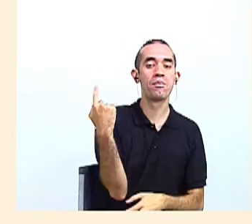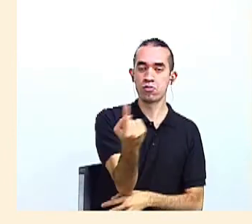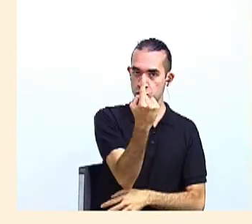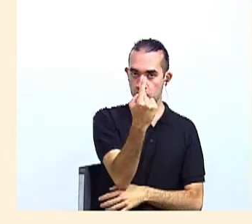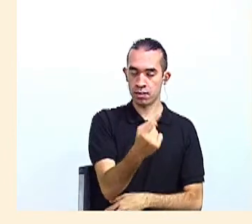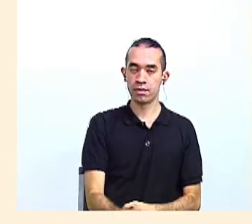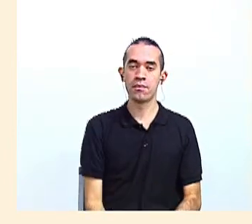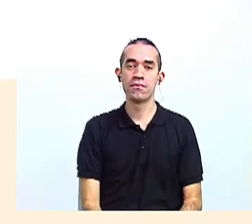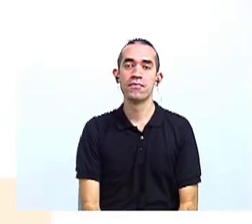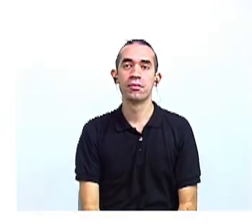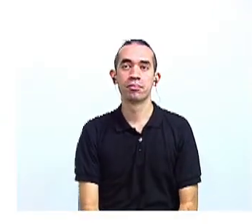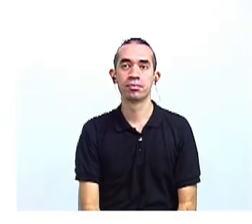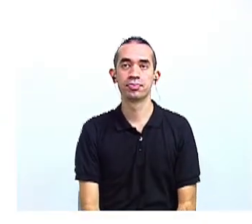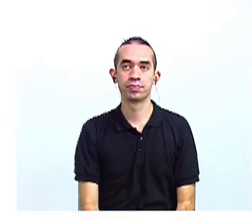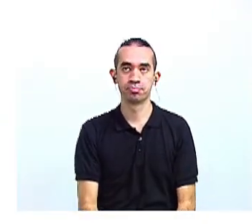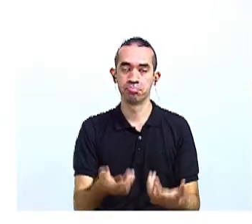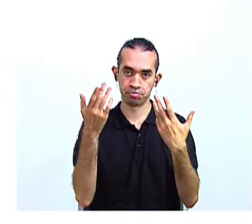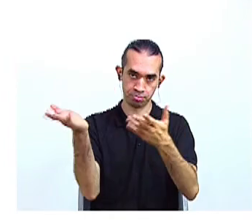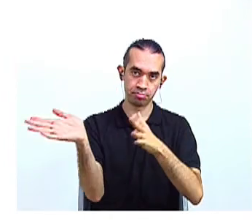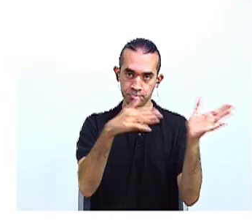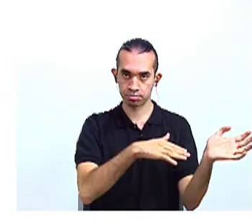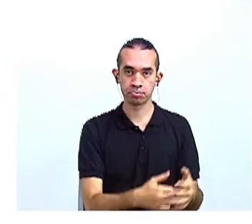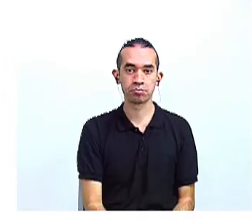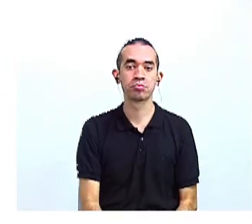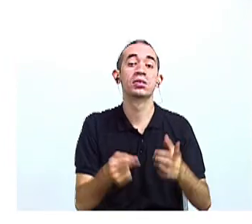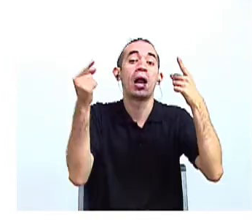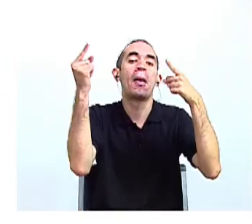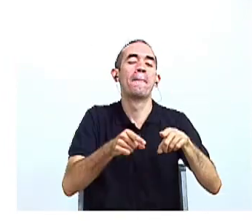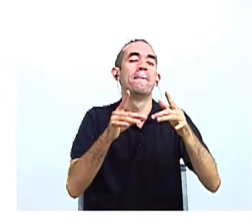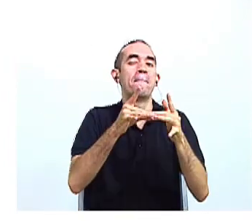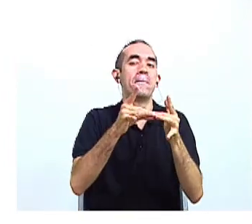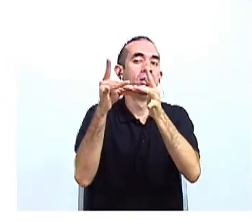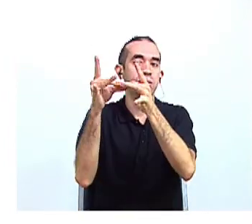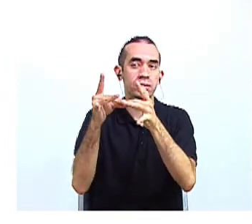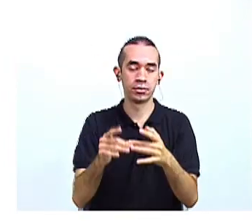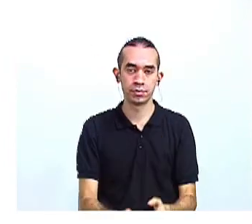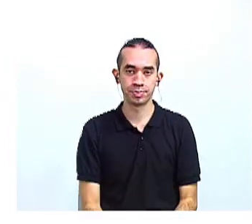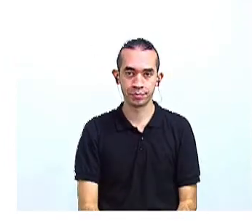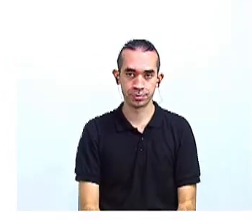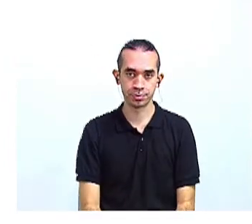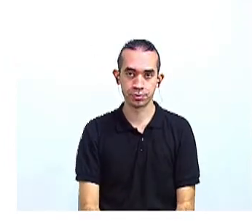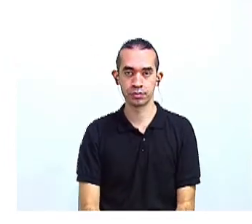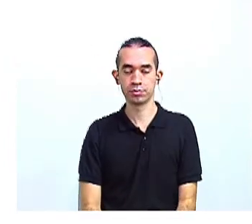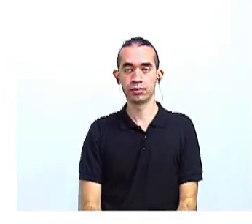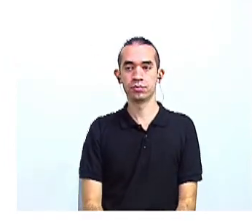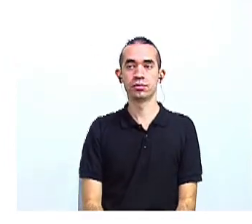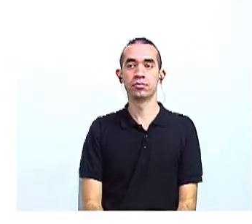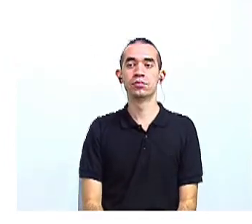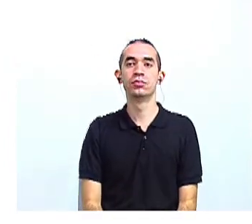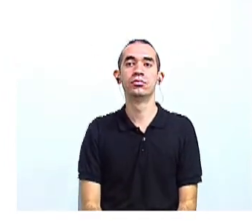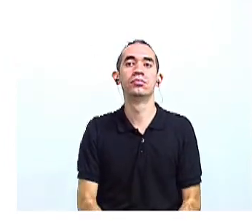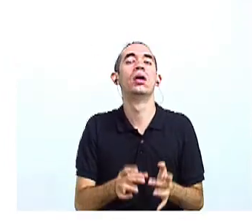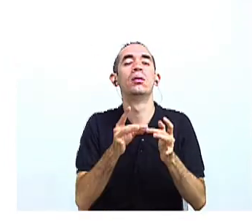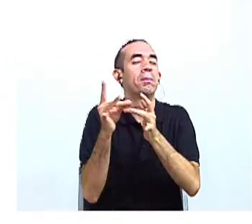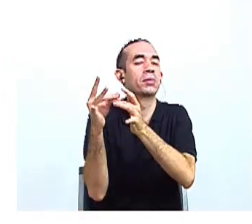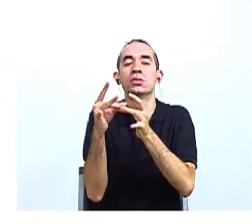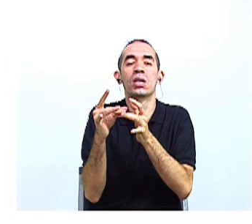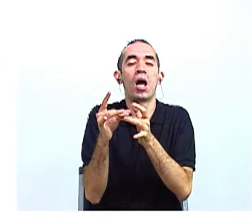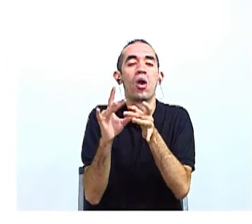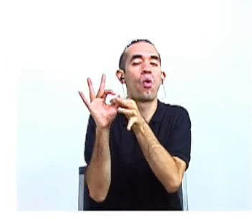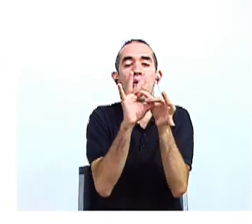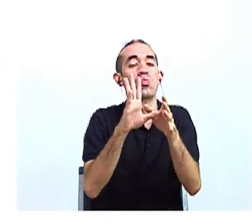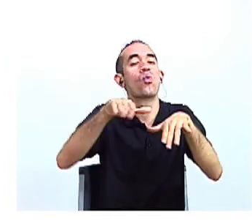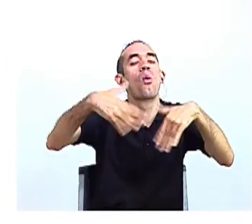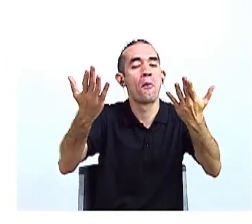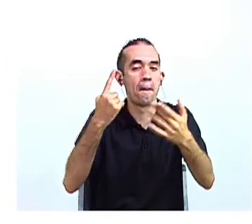singular. Ahora, pasemos a los casos especiales. Un caso especial de concordancia es el